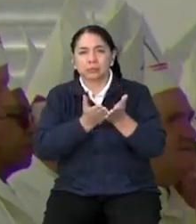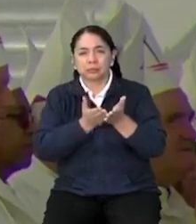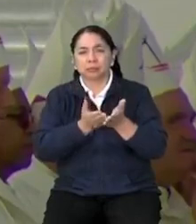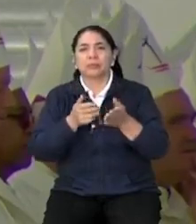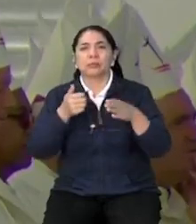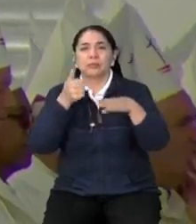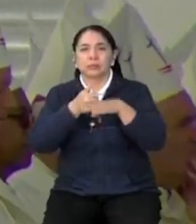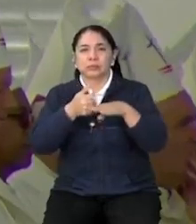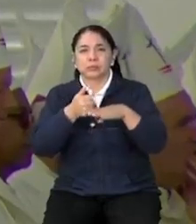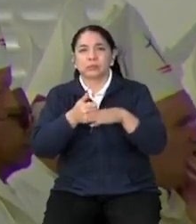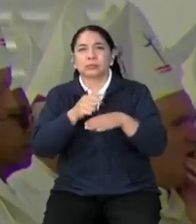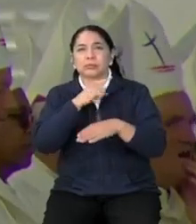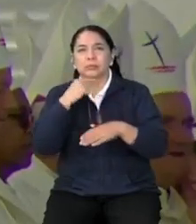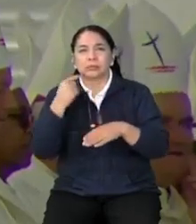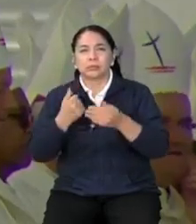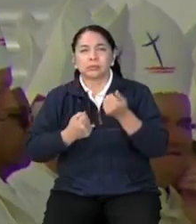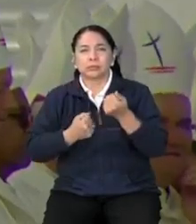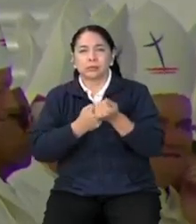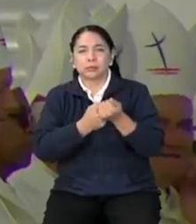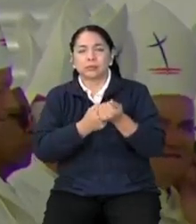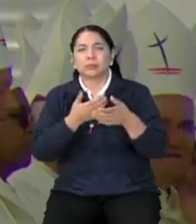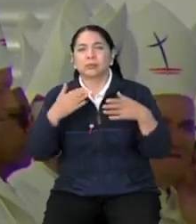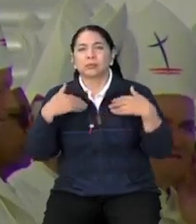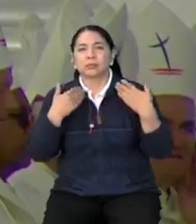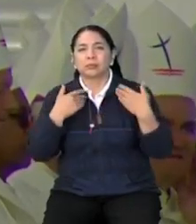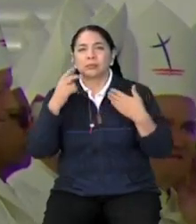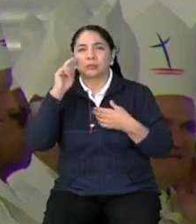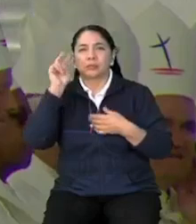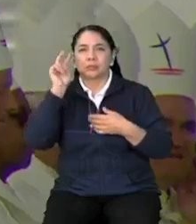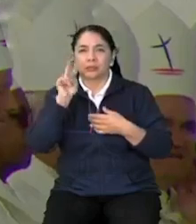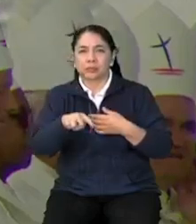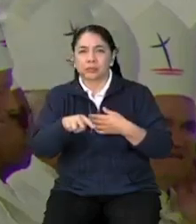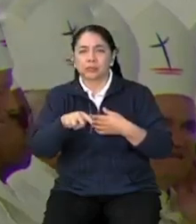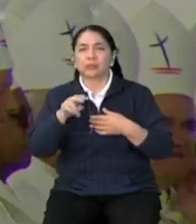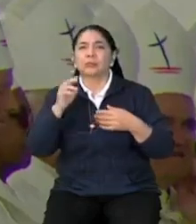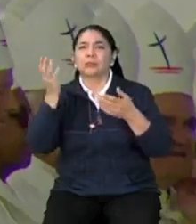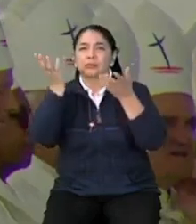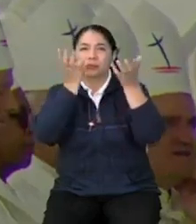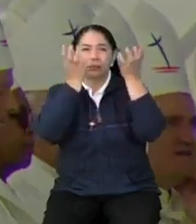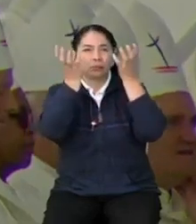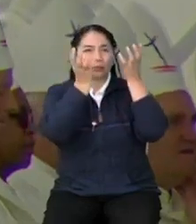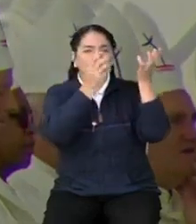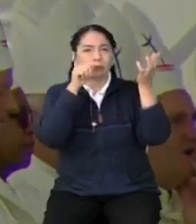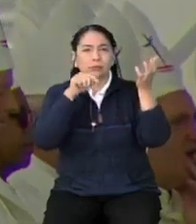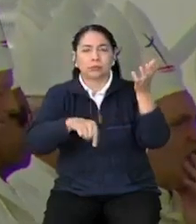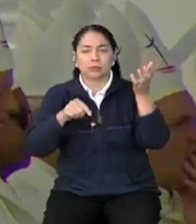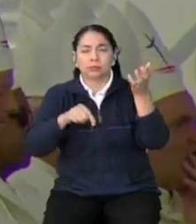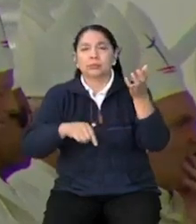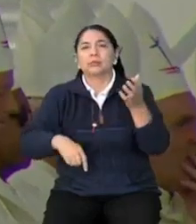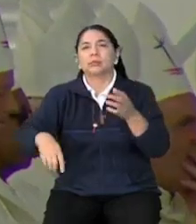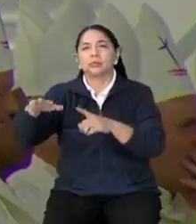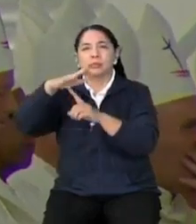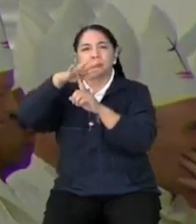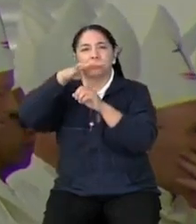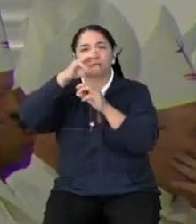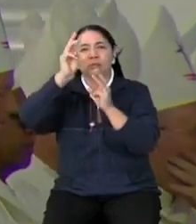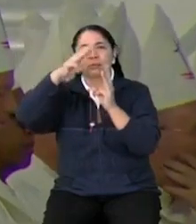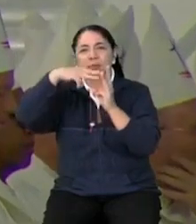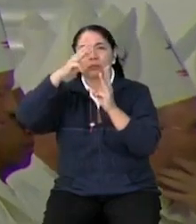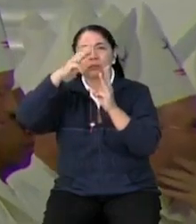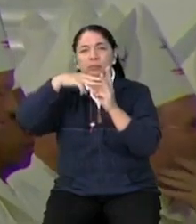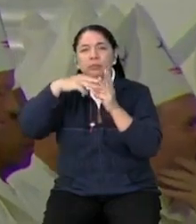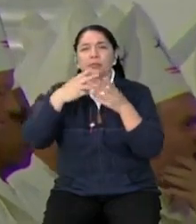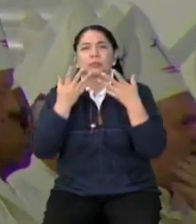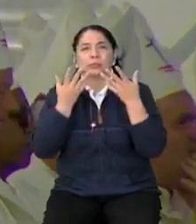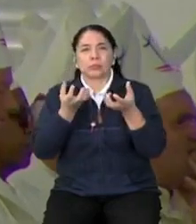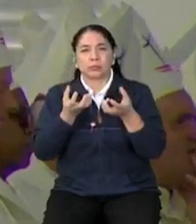alegría verlos a ustedes aquí que adornan este Bicentenario queridos niños que